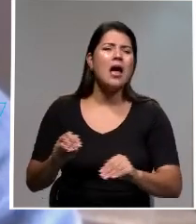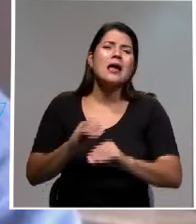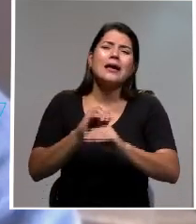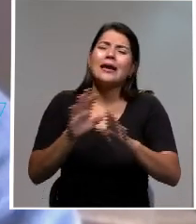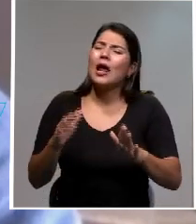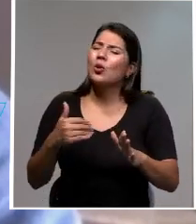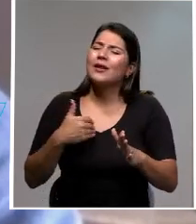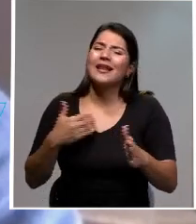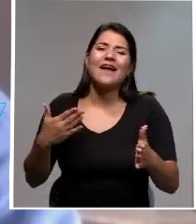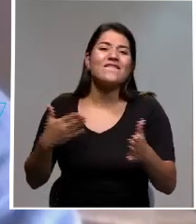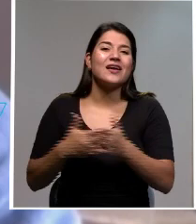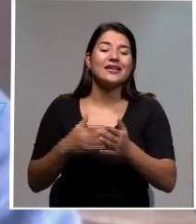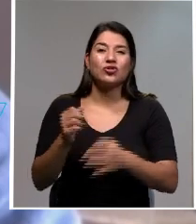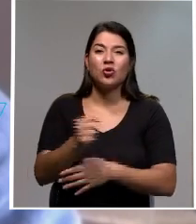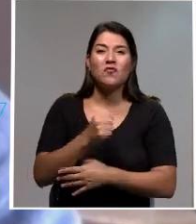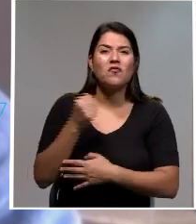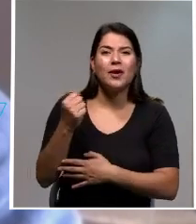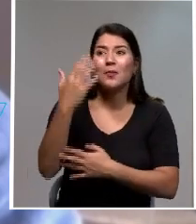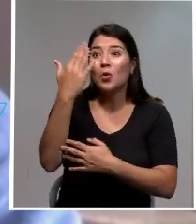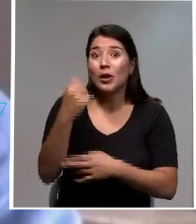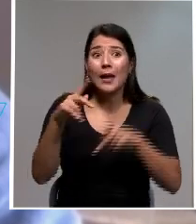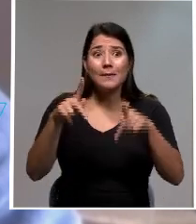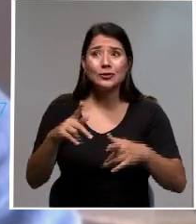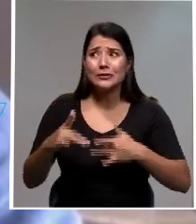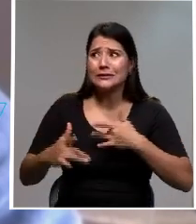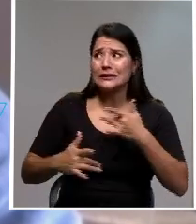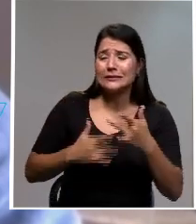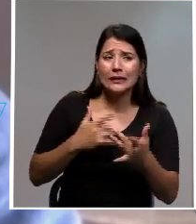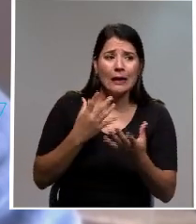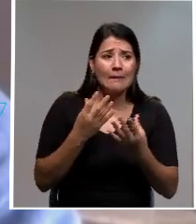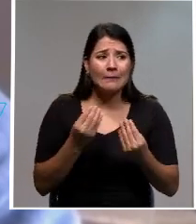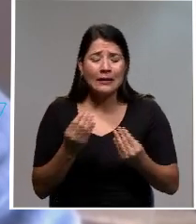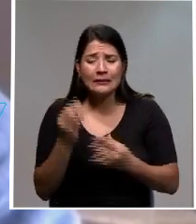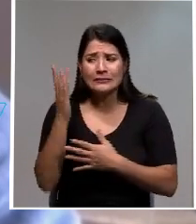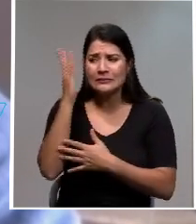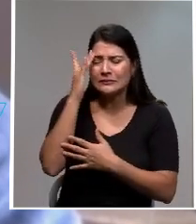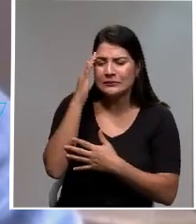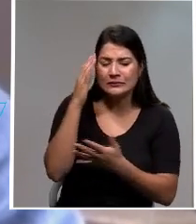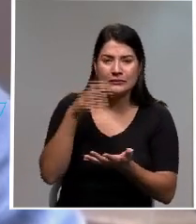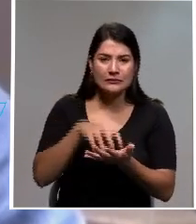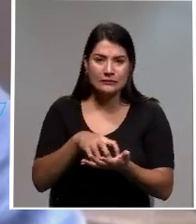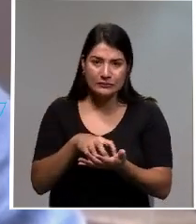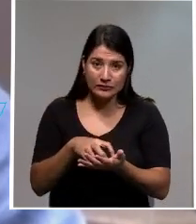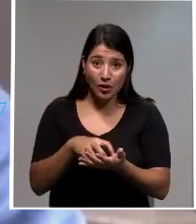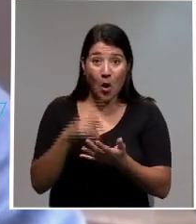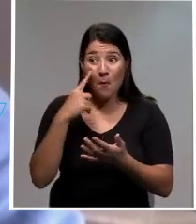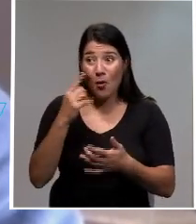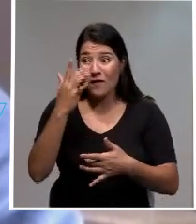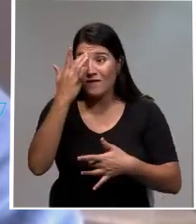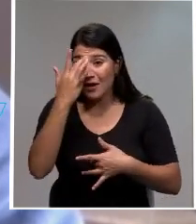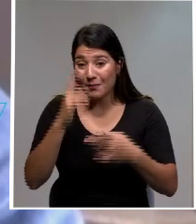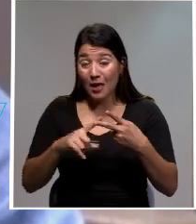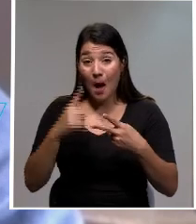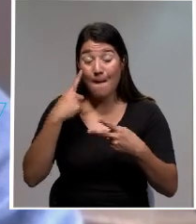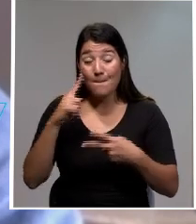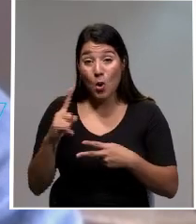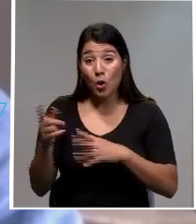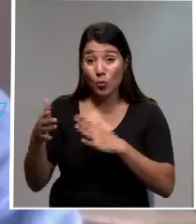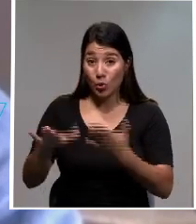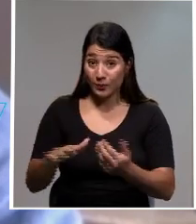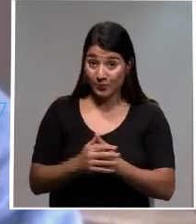fuerte en esa incertidumbre y ese miedo que se tiene a la enfermedad y a la muerte. 3 millones de personas